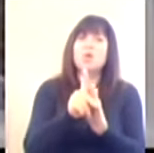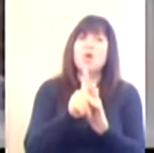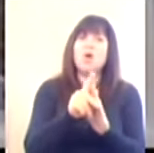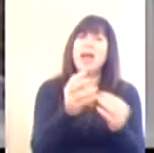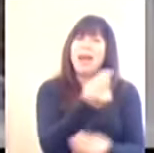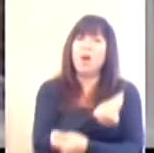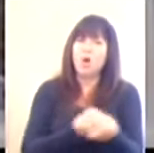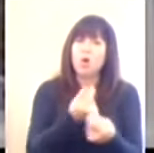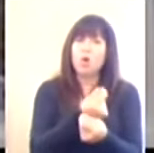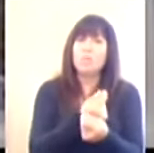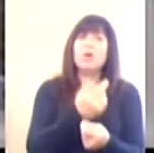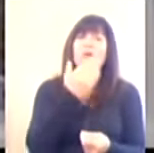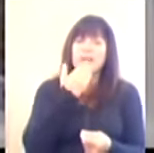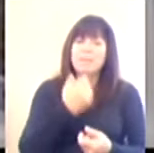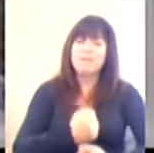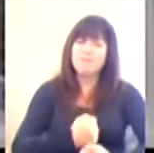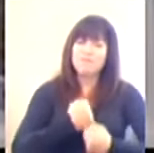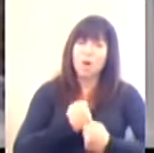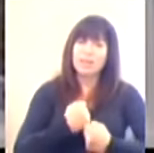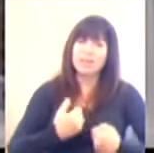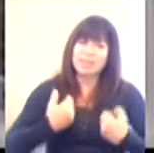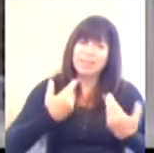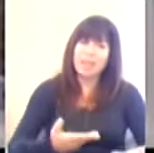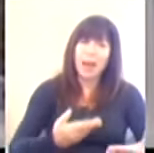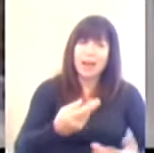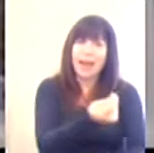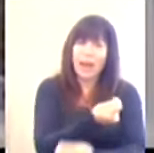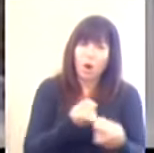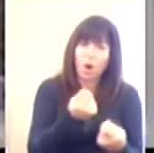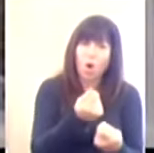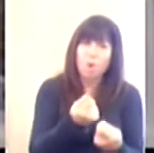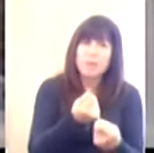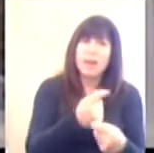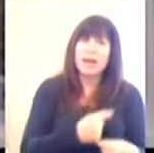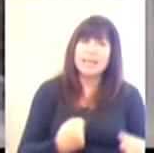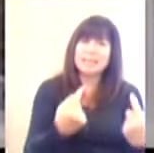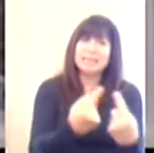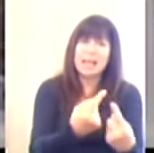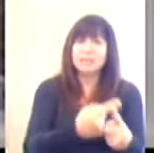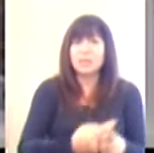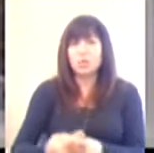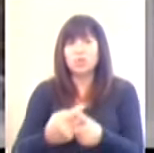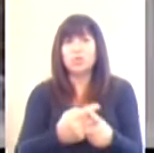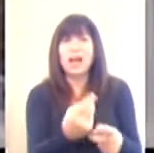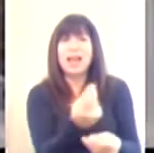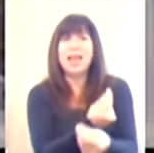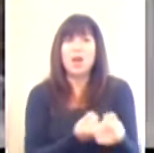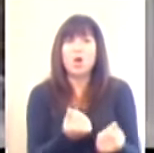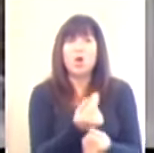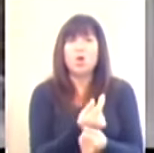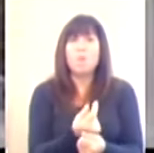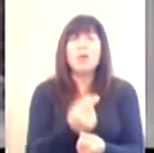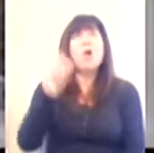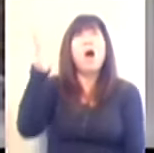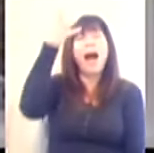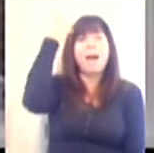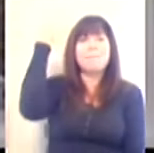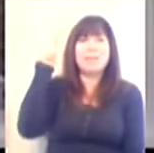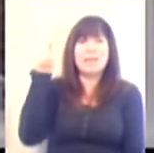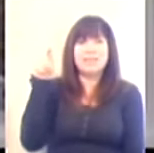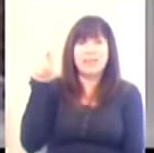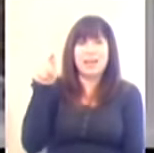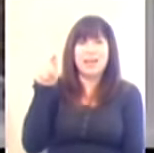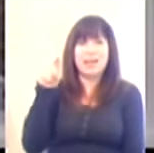potencian fuertemente gracias a las enormes ventajas económicas, sociales y ambientales, en un